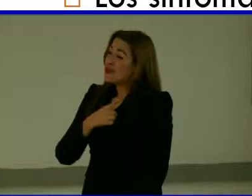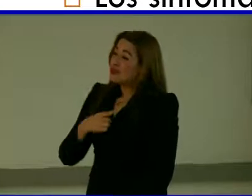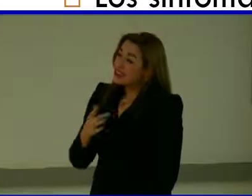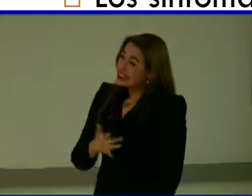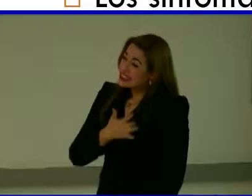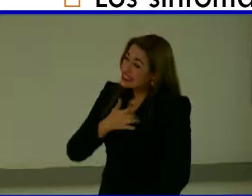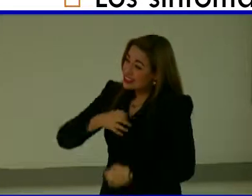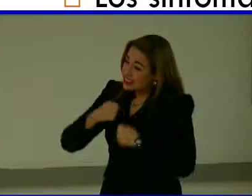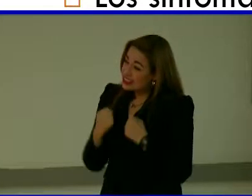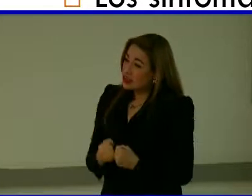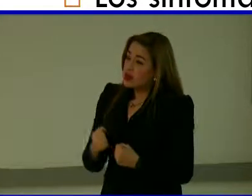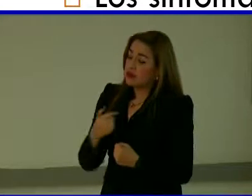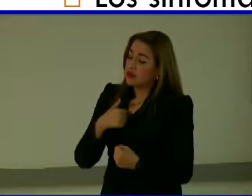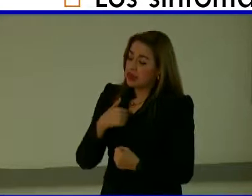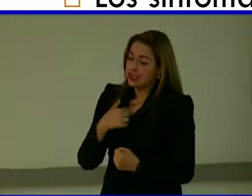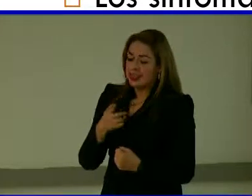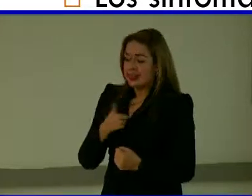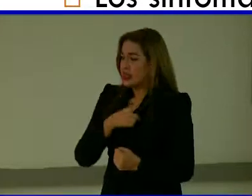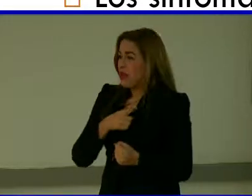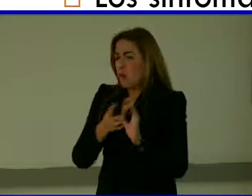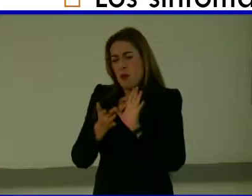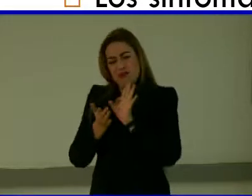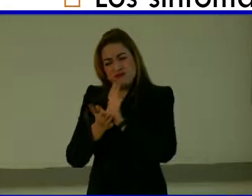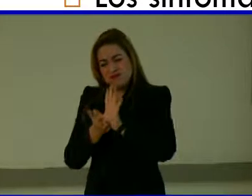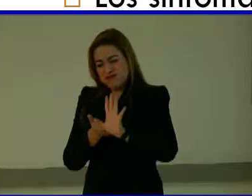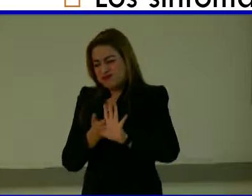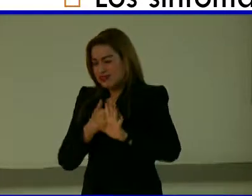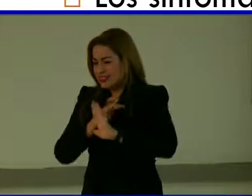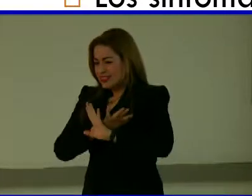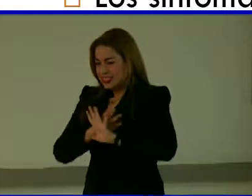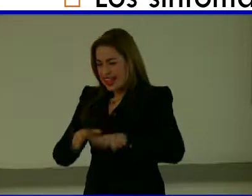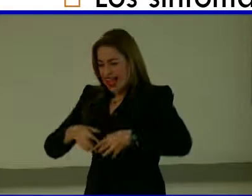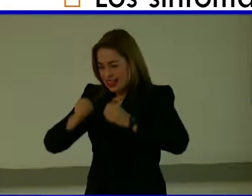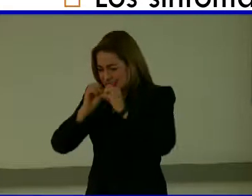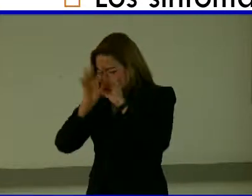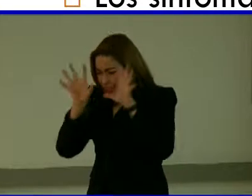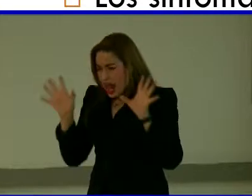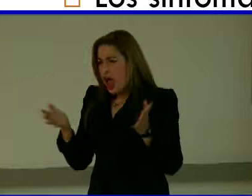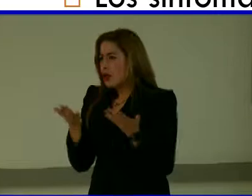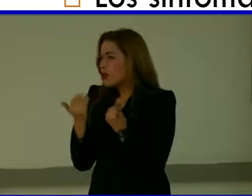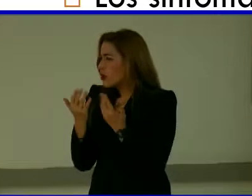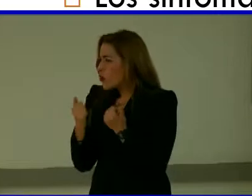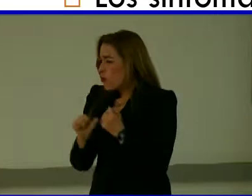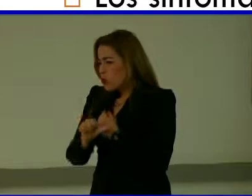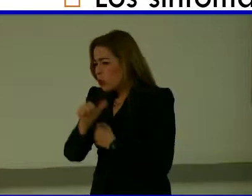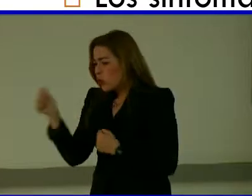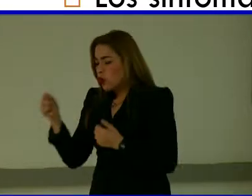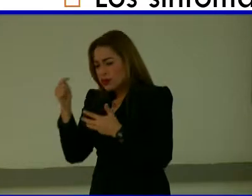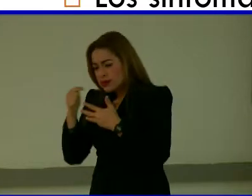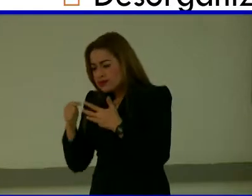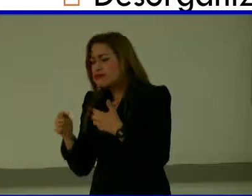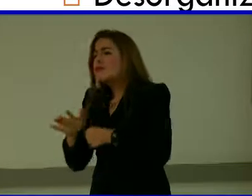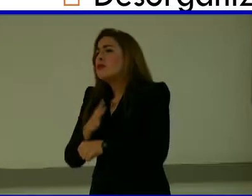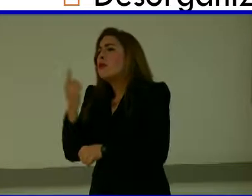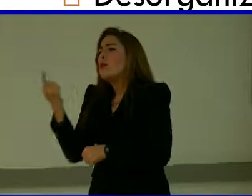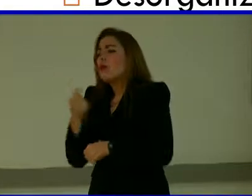de que eliminemos la posibilidad de que no haya otras causas por estos síntomas que estamos